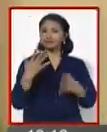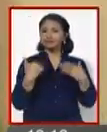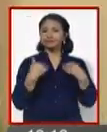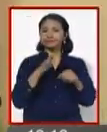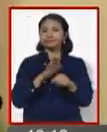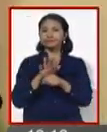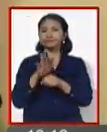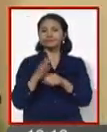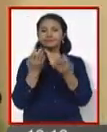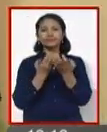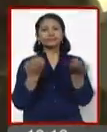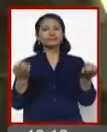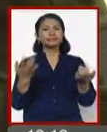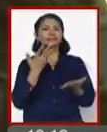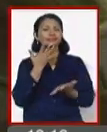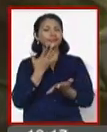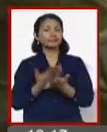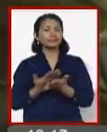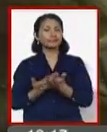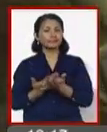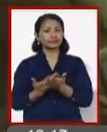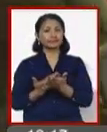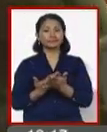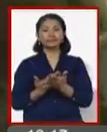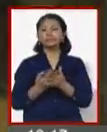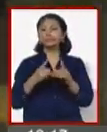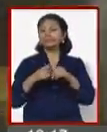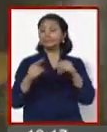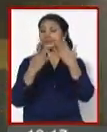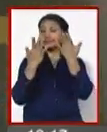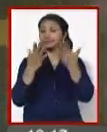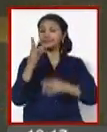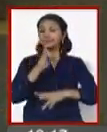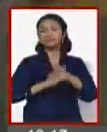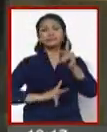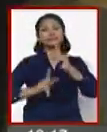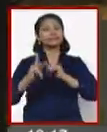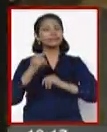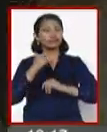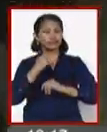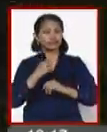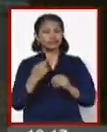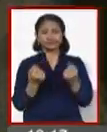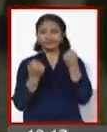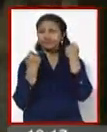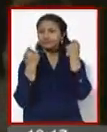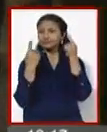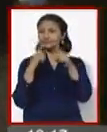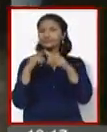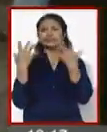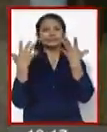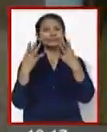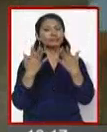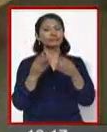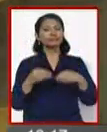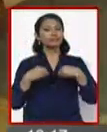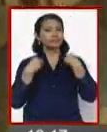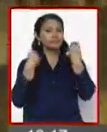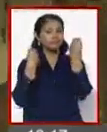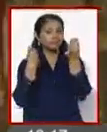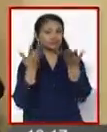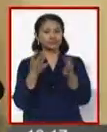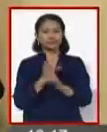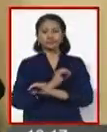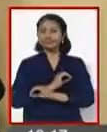recogido suficiente elementos de prueba. Lamentablemente, la gente que ha sido sorprendida no ha querido